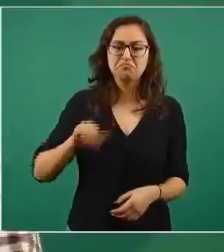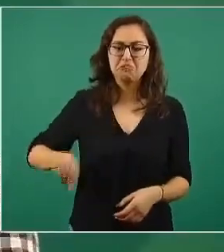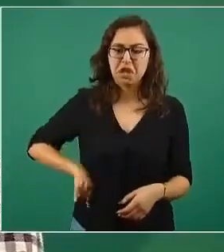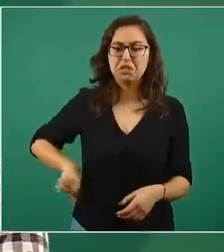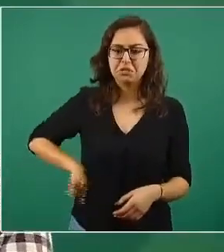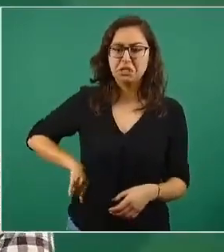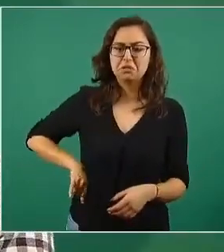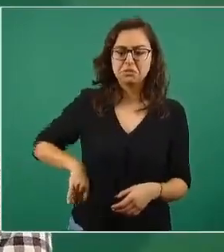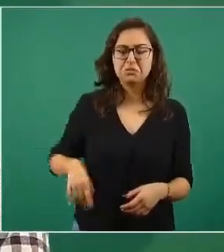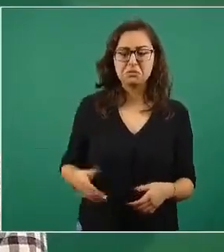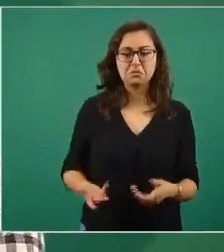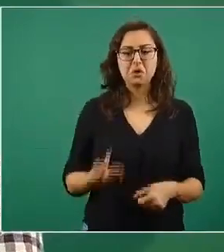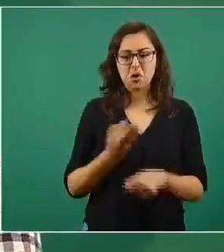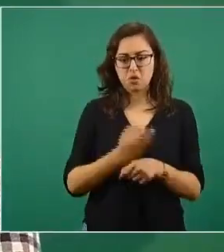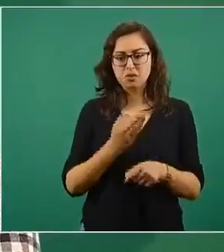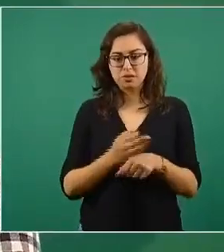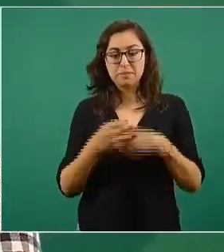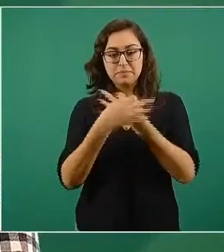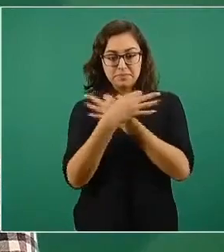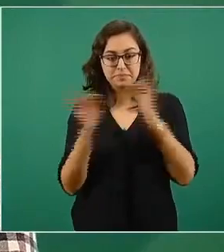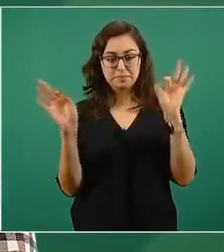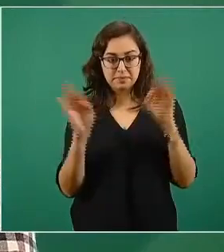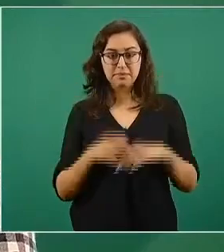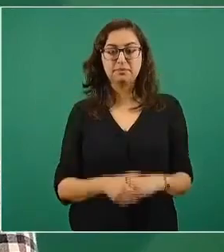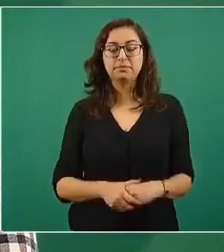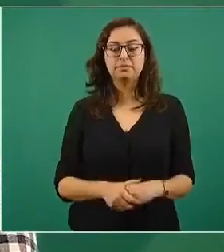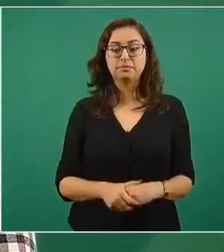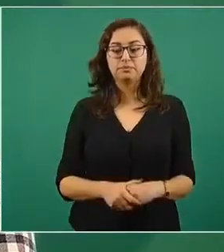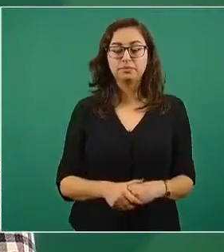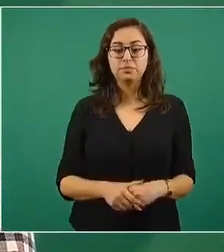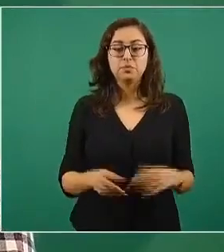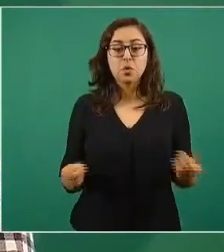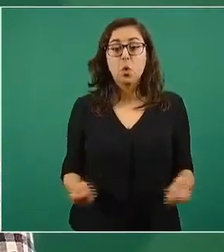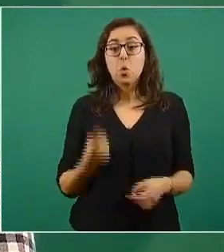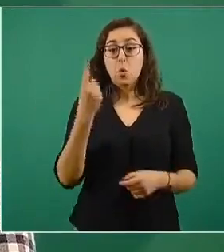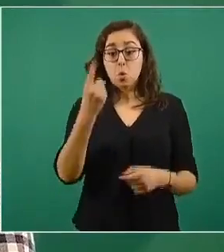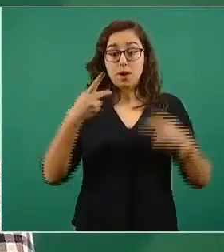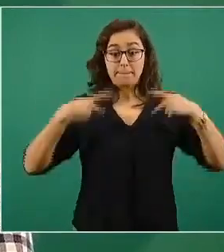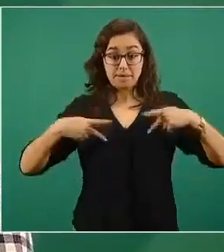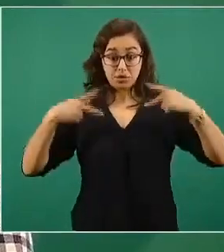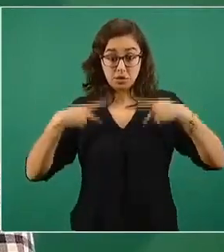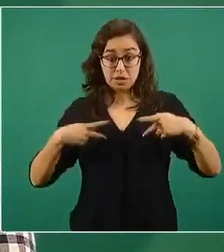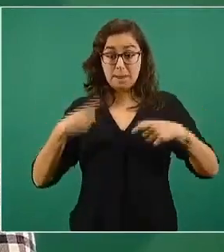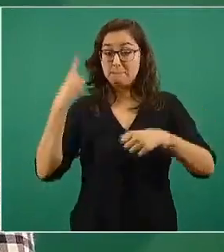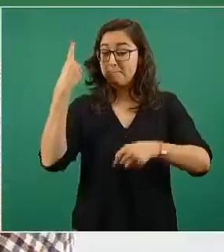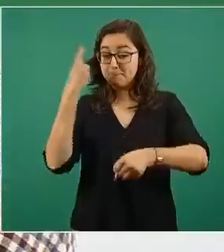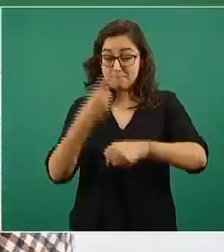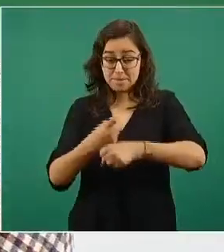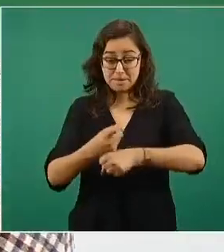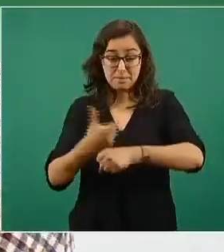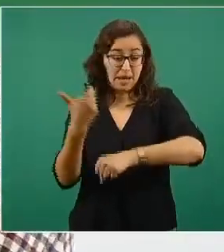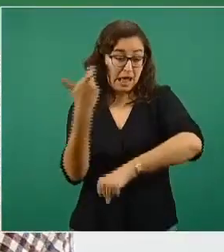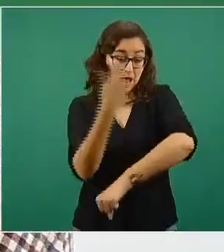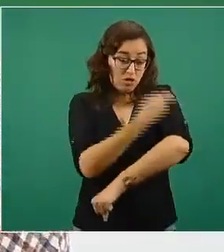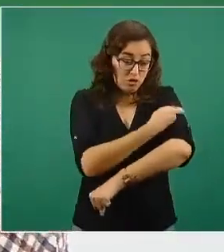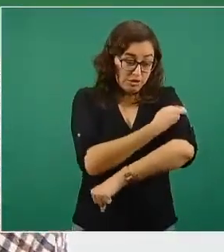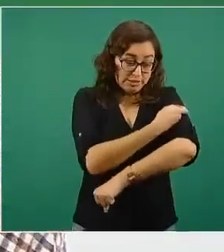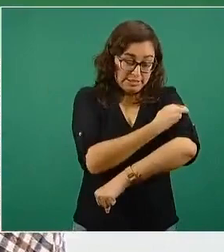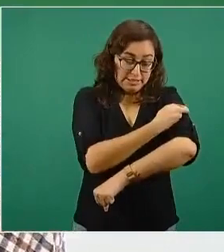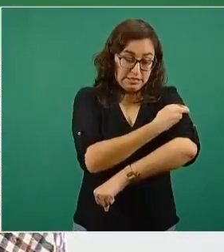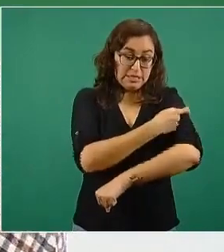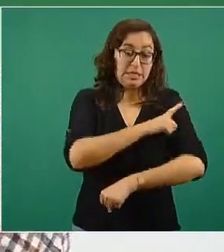comentar. Si una persona se vacunó en una entidad federativa, la primera dosis, y en el